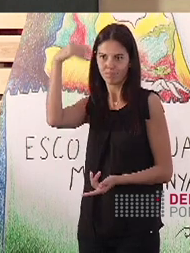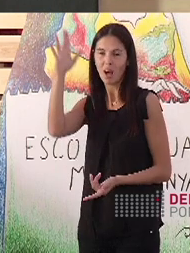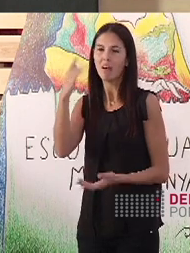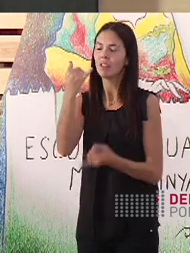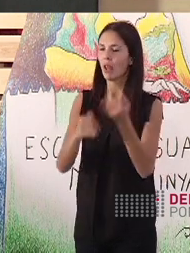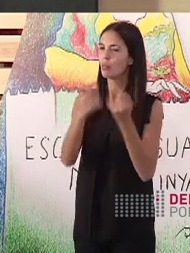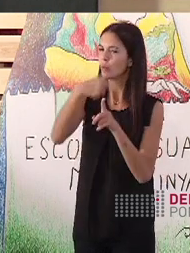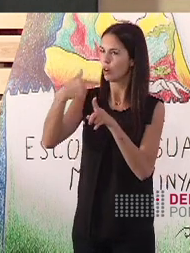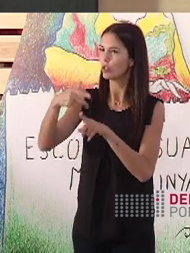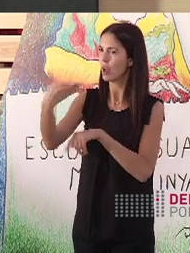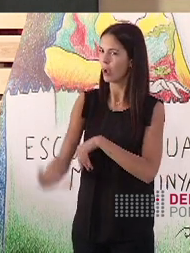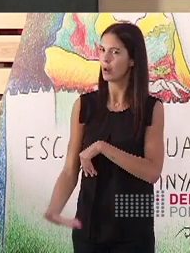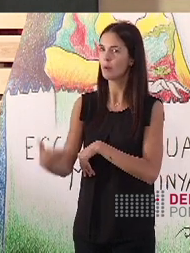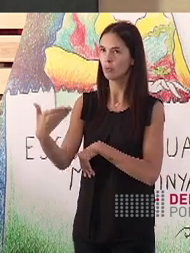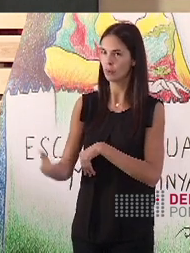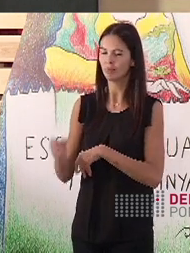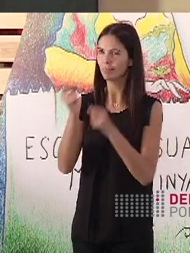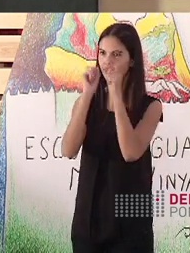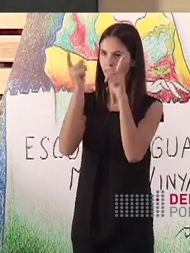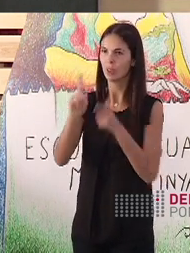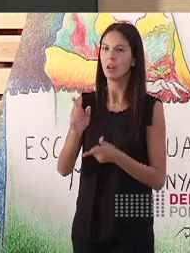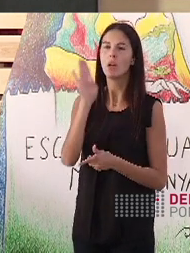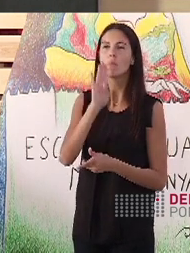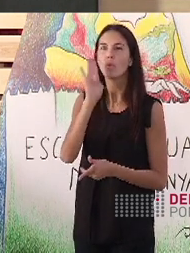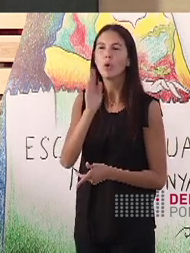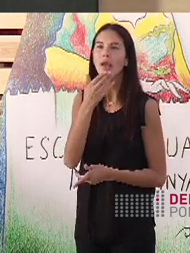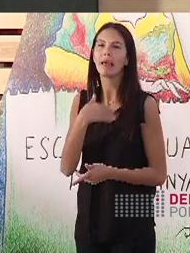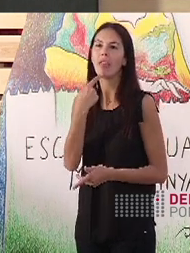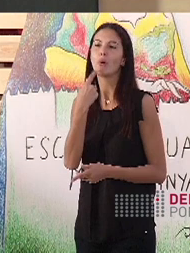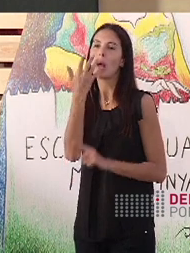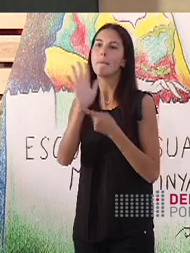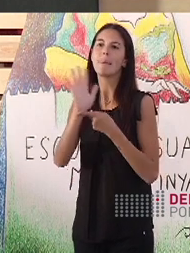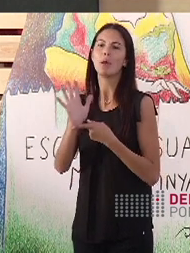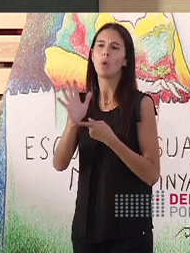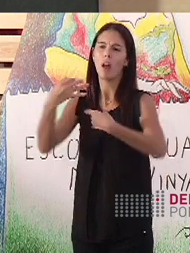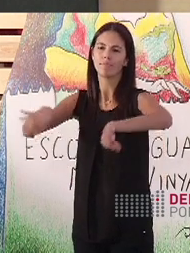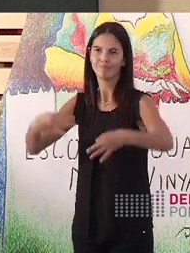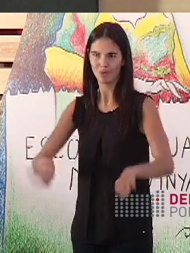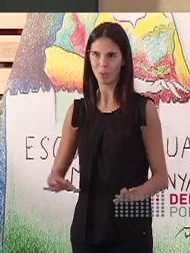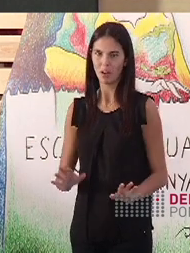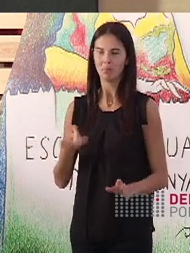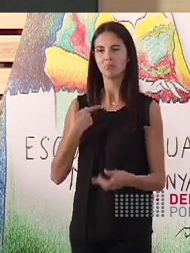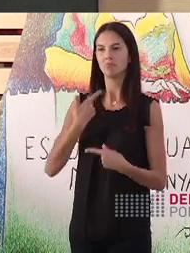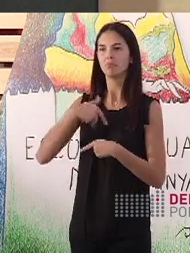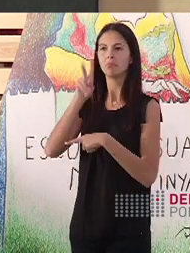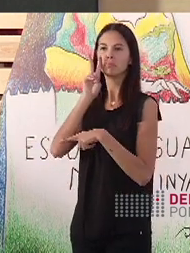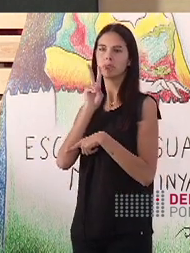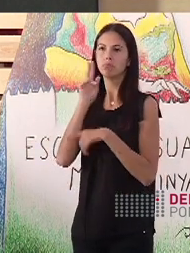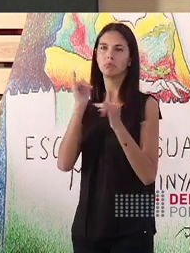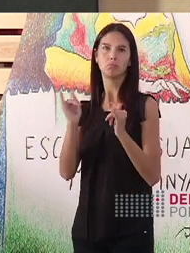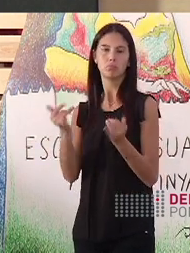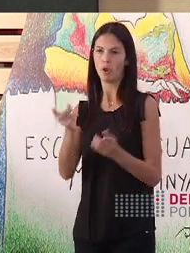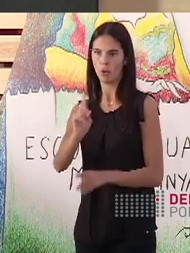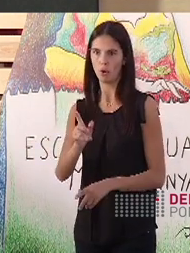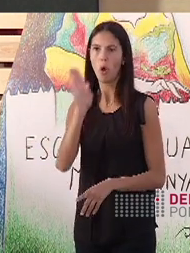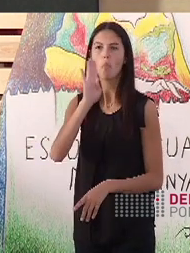muy interesante. El porno no es una película al uso para pasar el rato. El